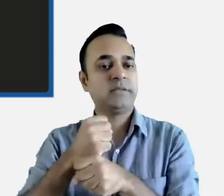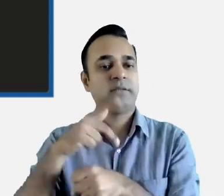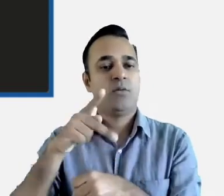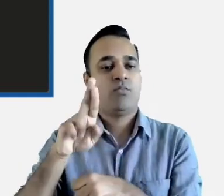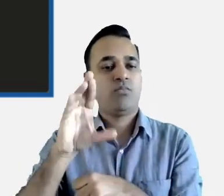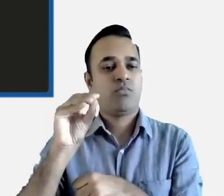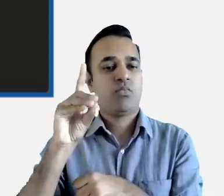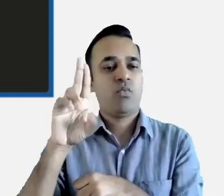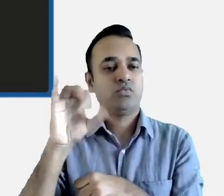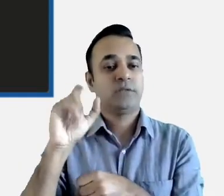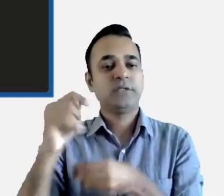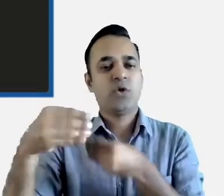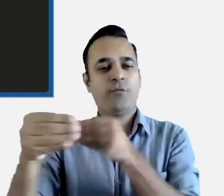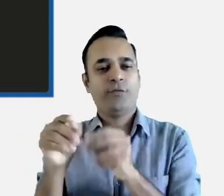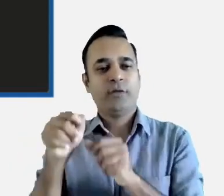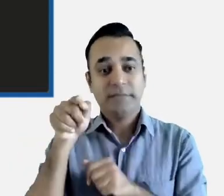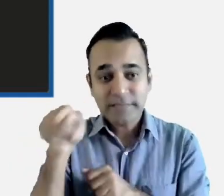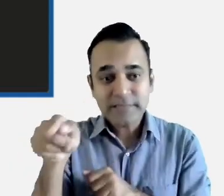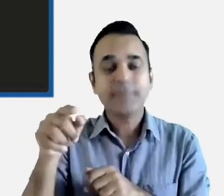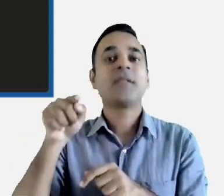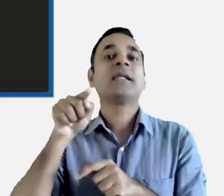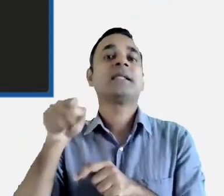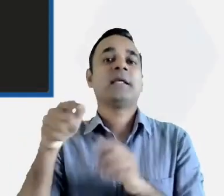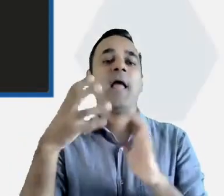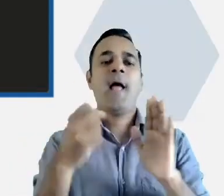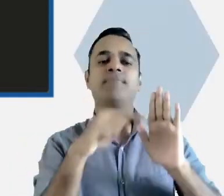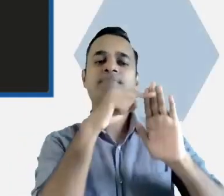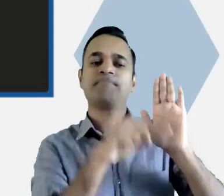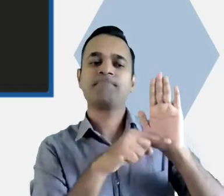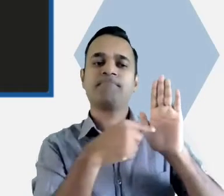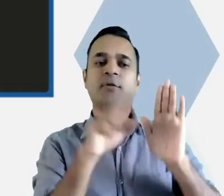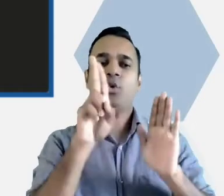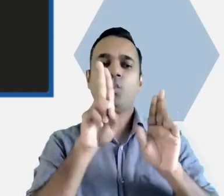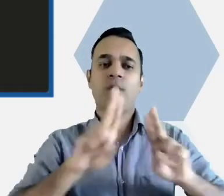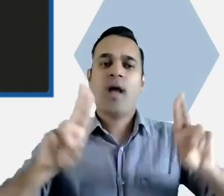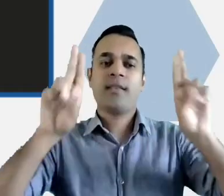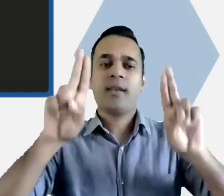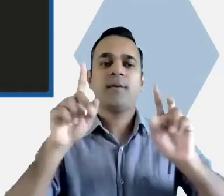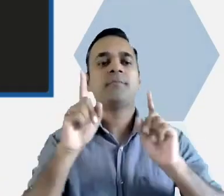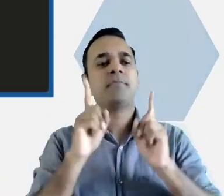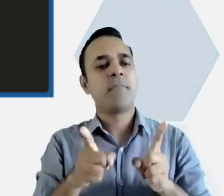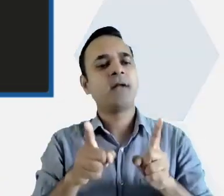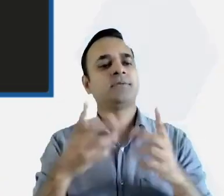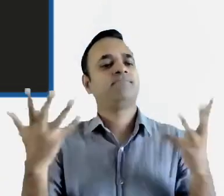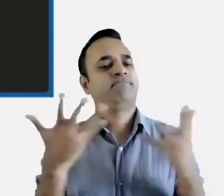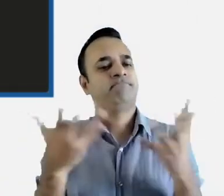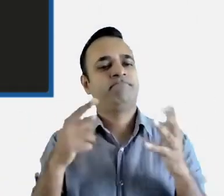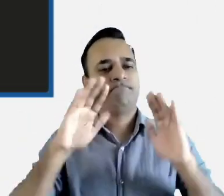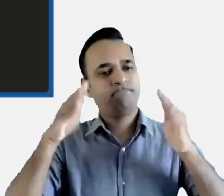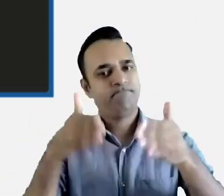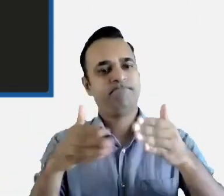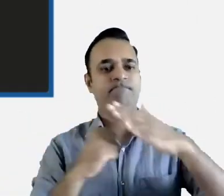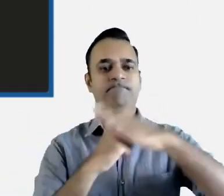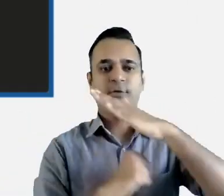Actualmente somos conscientes que la situación del cambio climático y por el otro lado de la cada vez